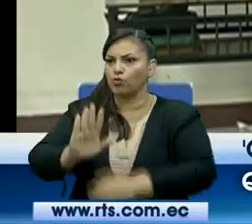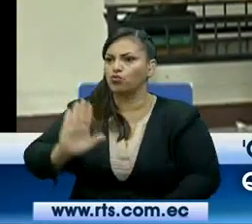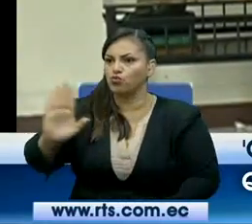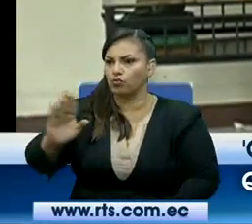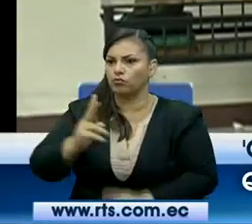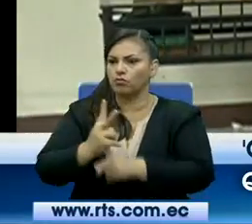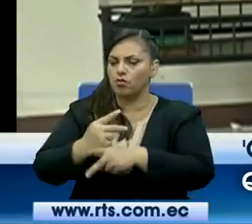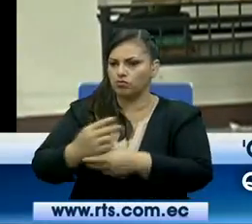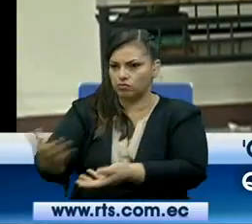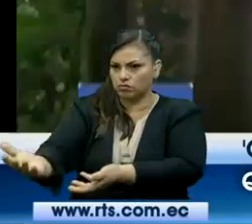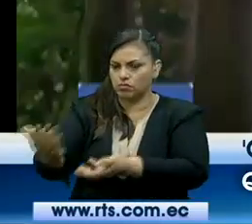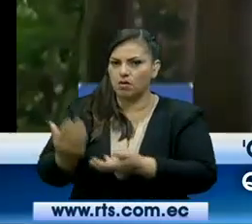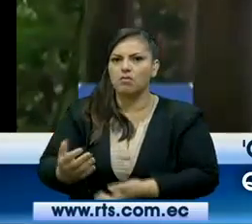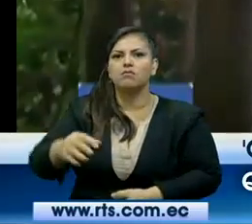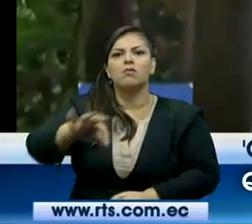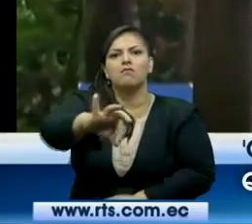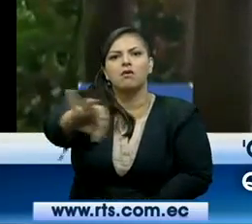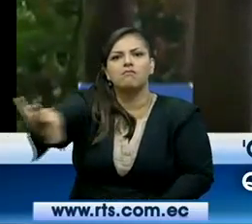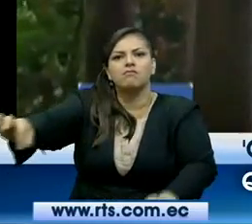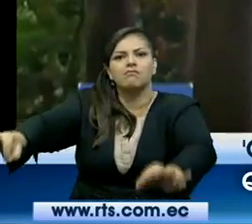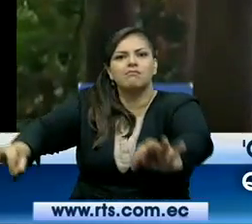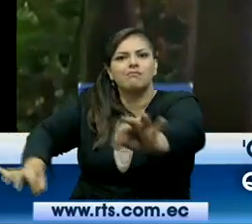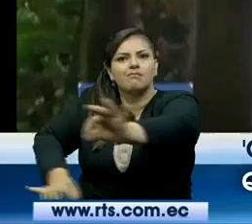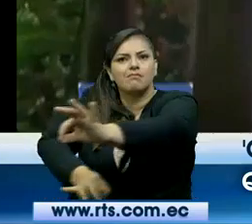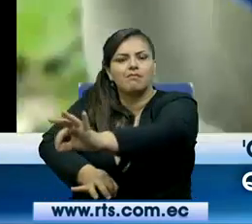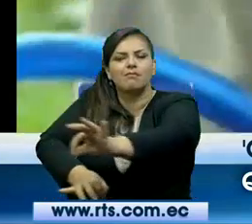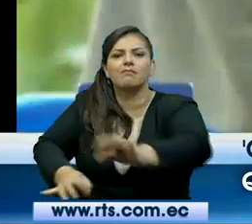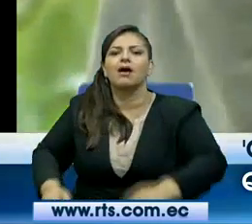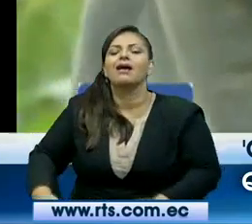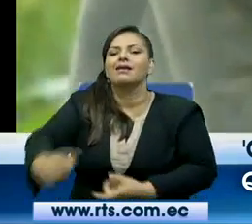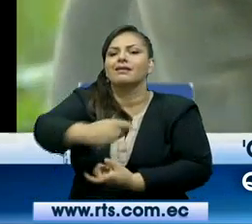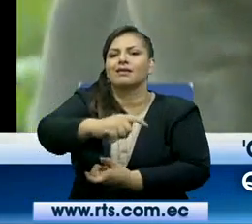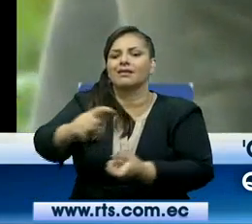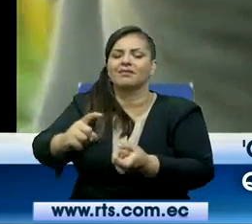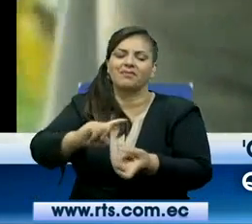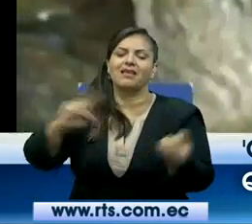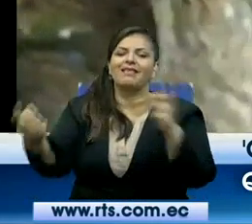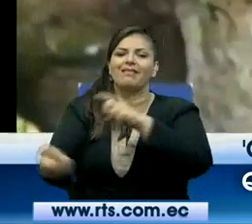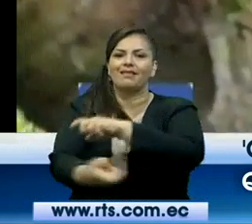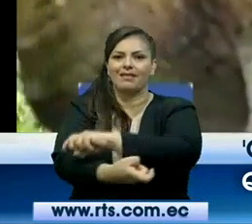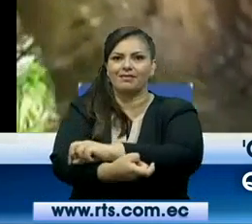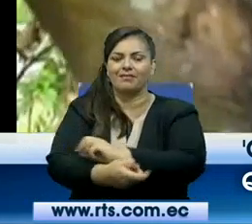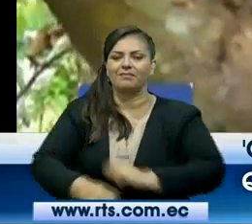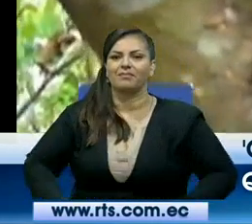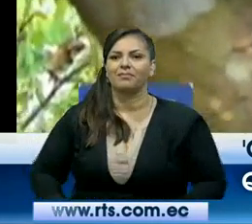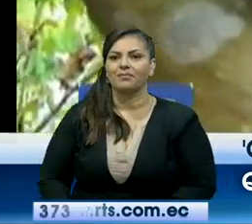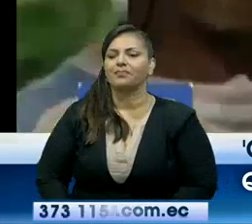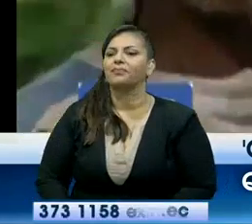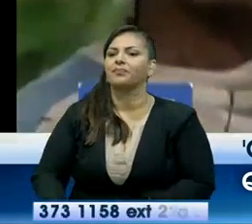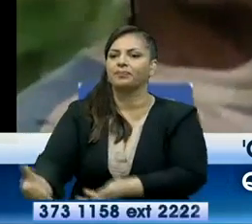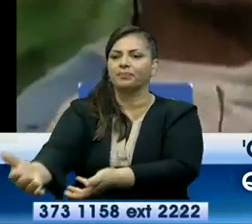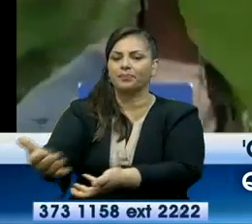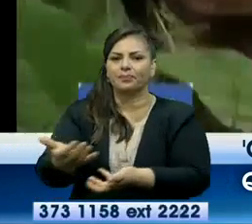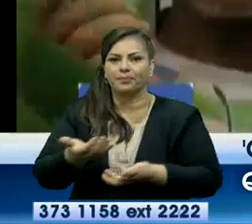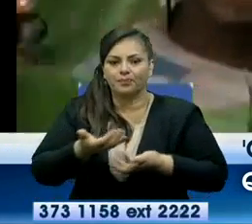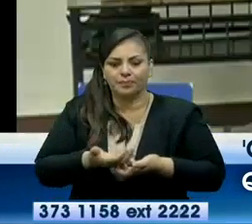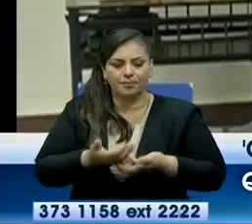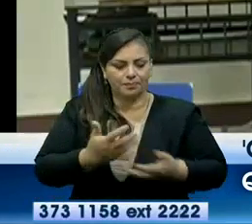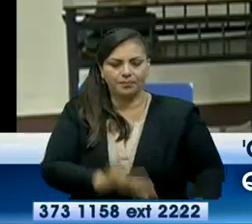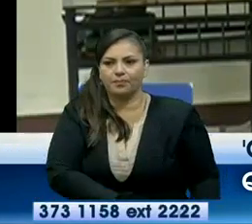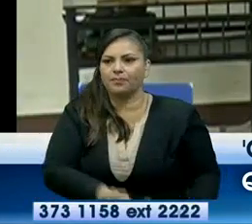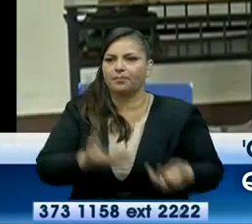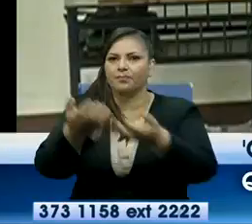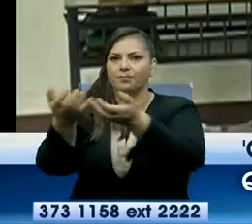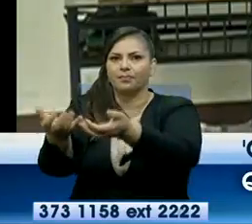movemos también nosotros en lo contemporáneo es decir aquí viene la gente se comunica busca información y además